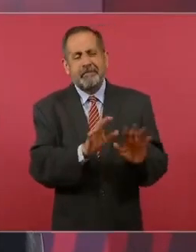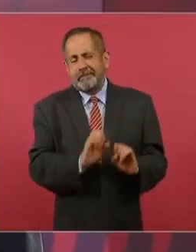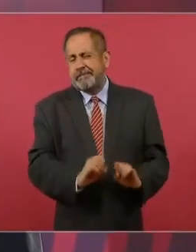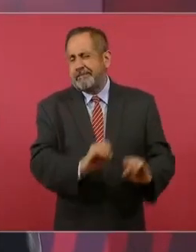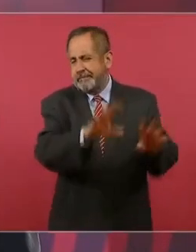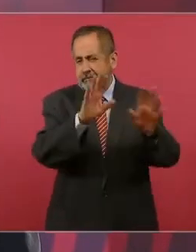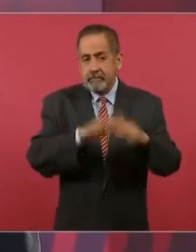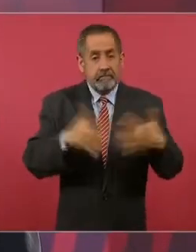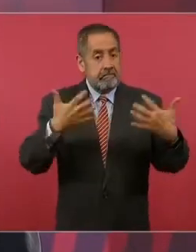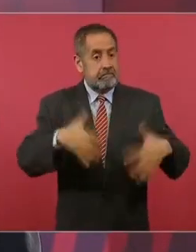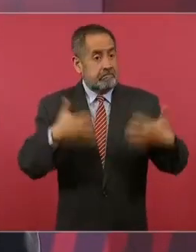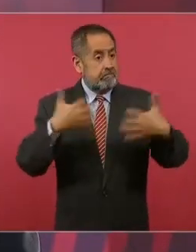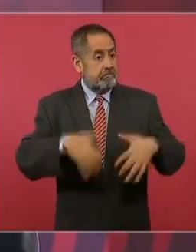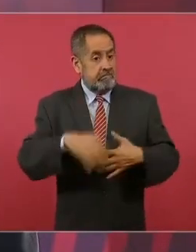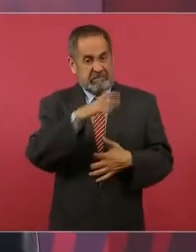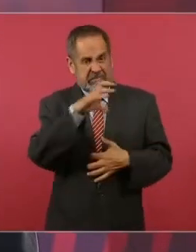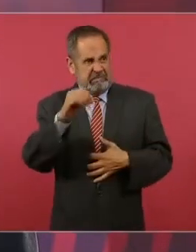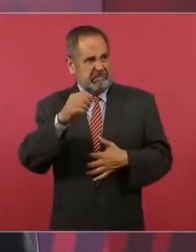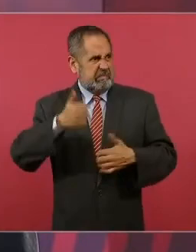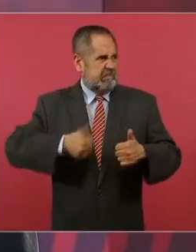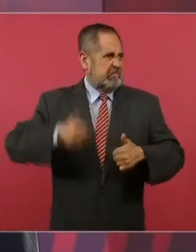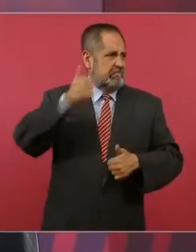las grandes empresas, los corporativos.